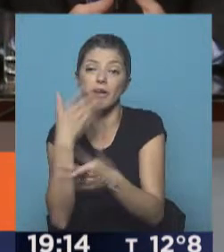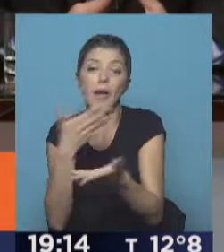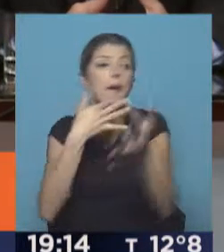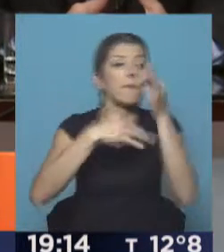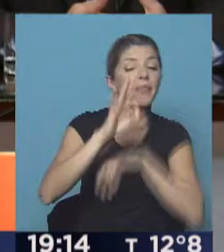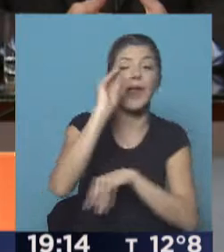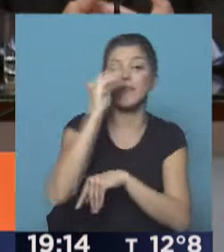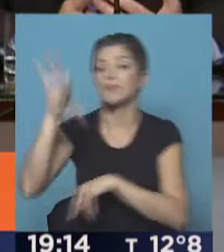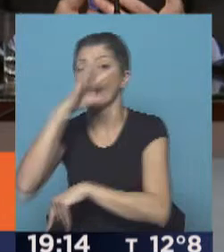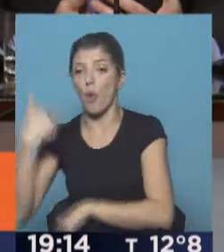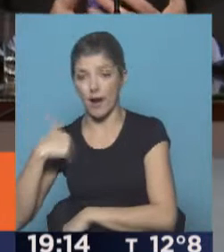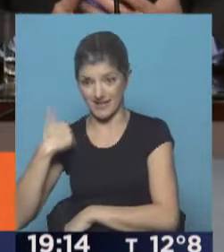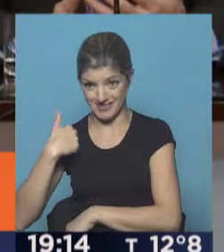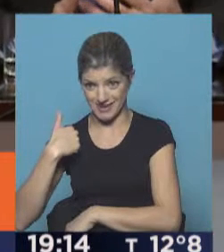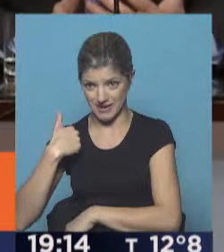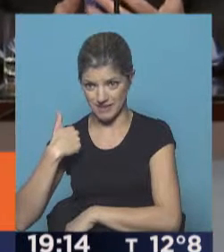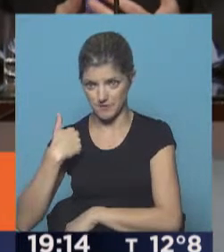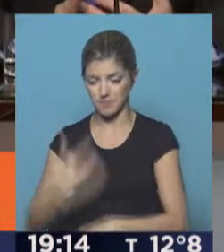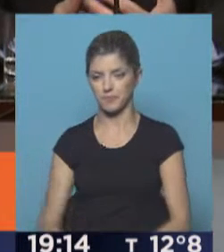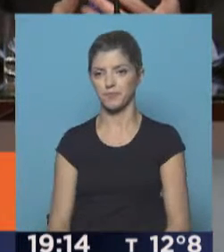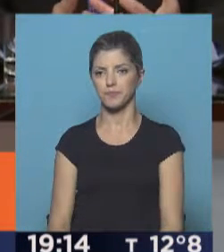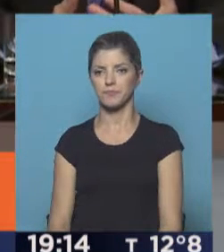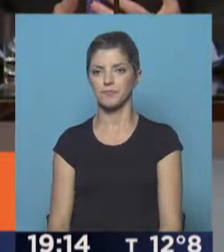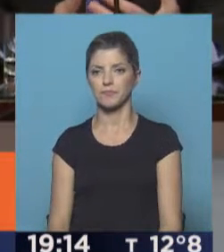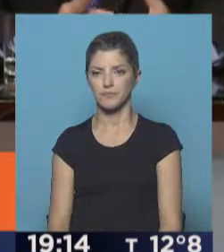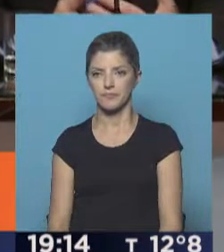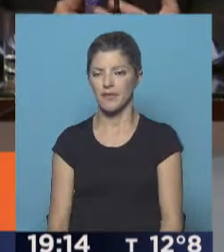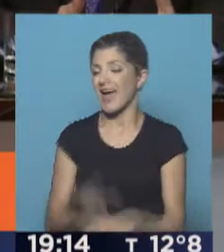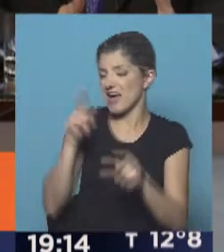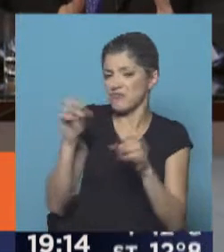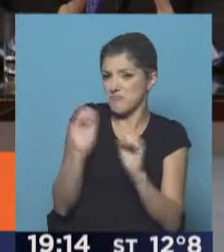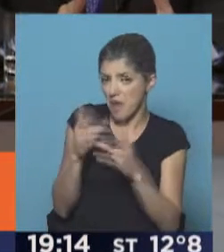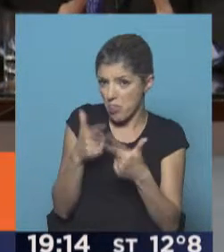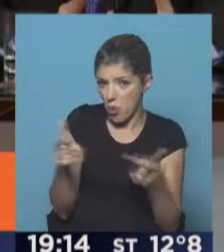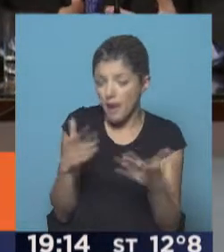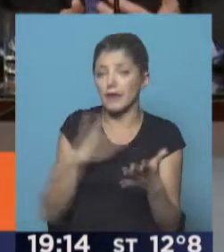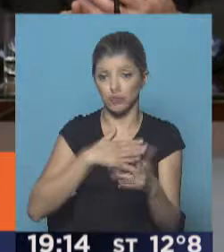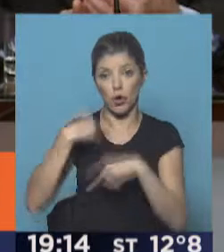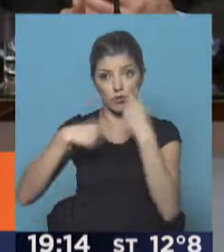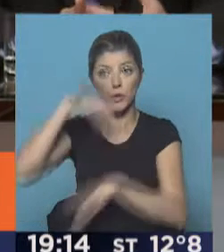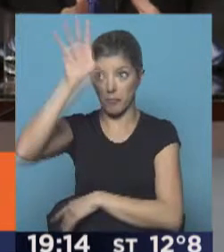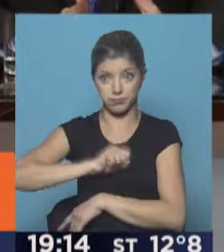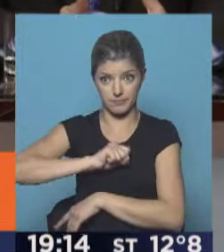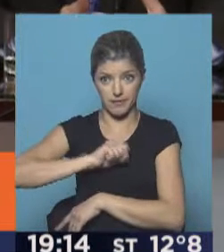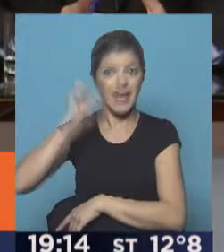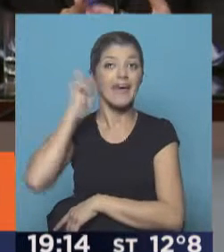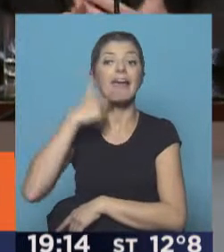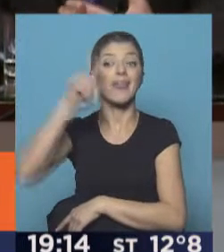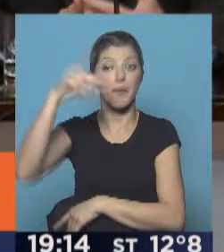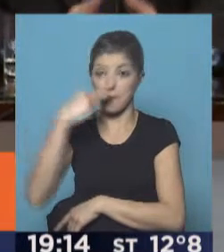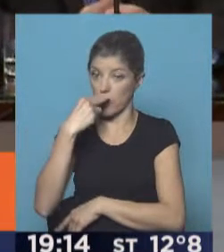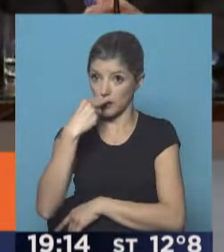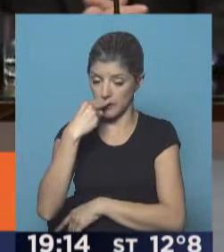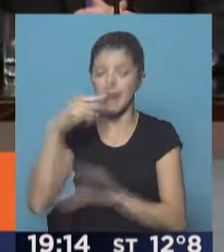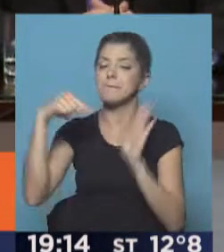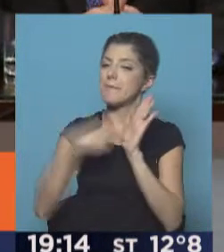Brasil o vendérselo a Argentina. O sea, no, en ese aspecto no está mal que nosotros sigamos importando ese gas, pero lo que sí tenemos que dejar de